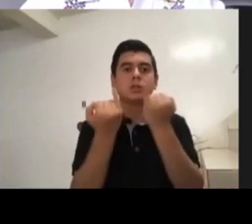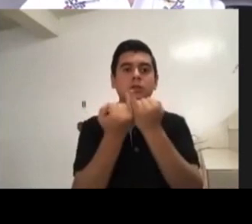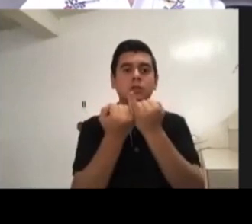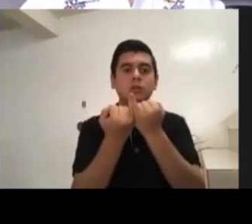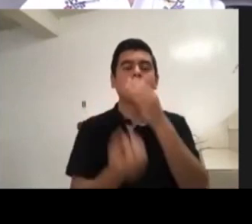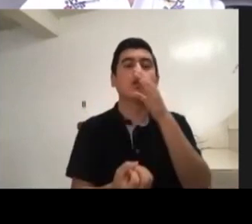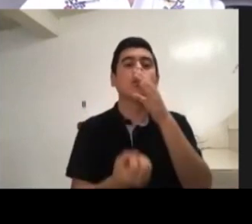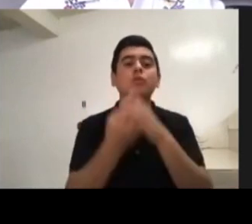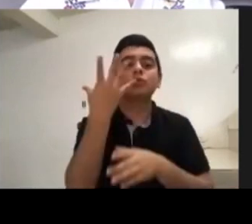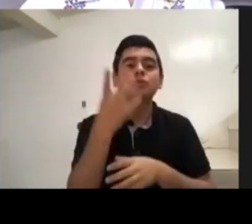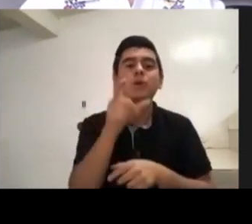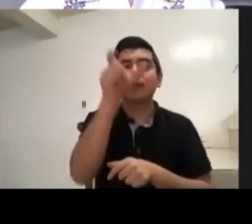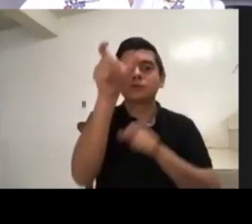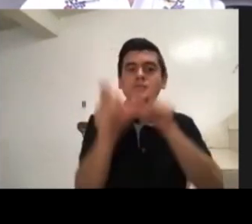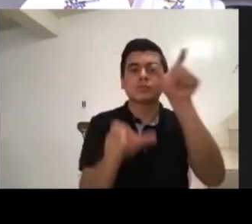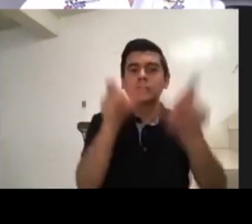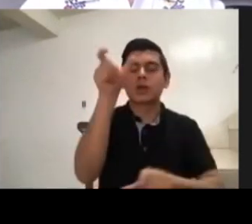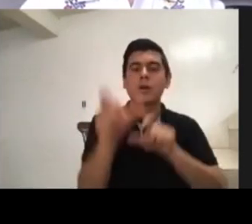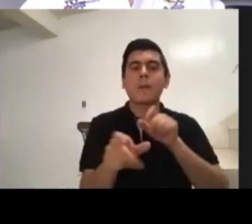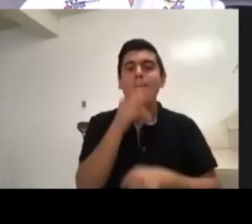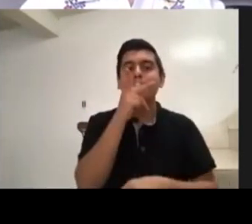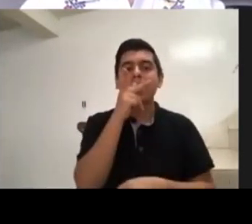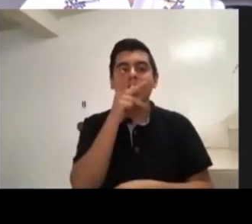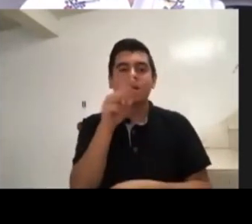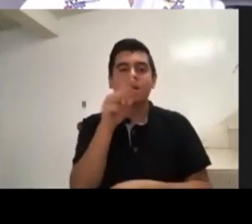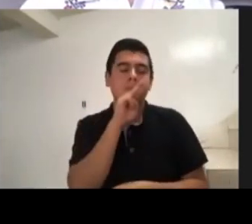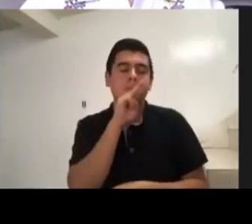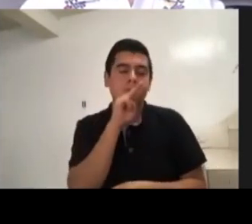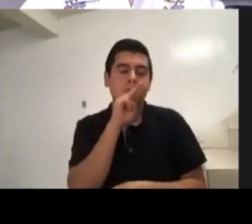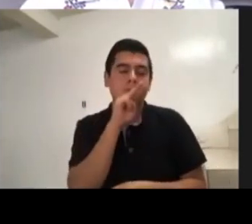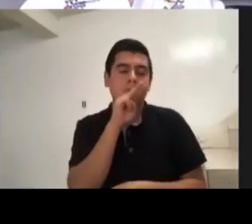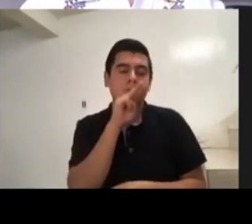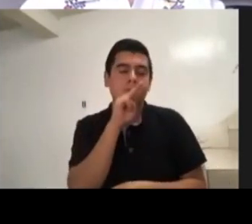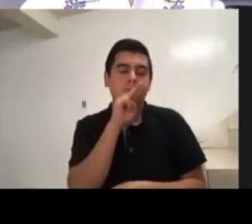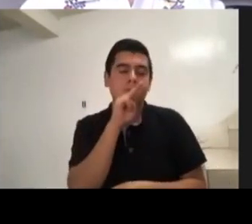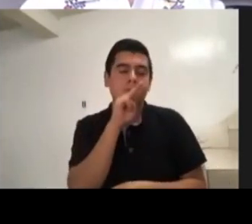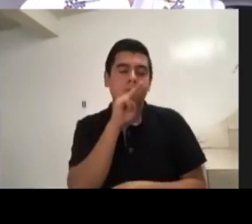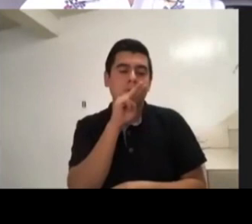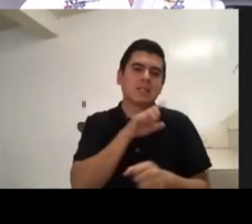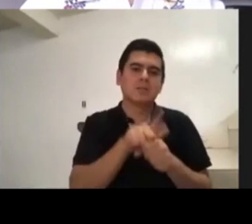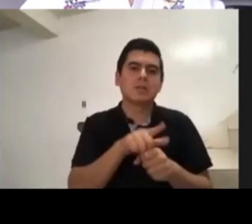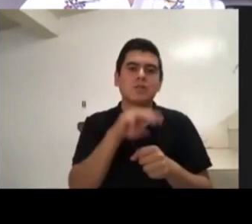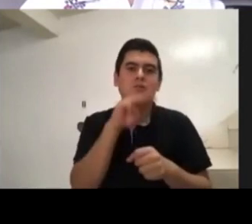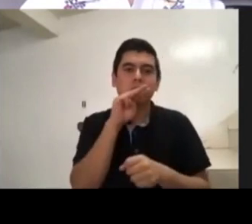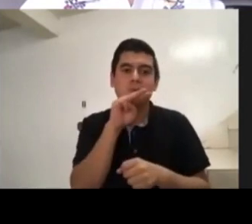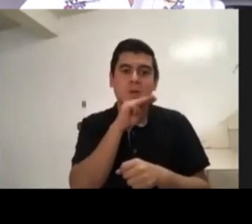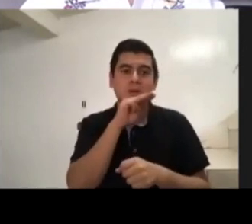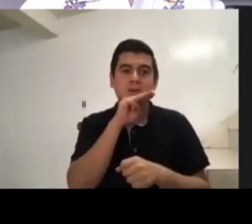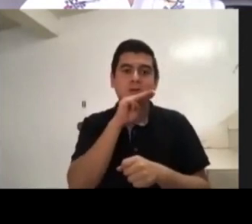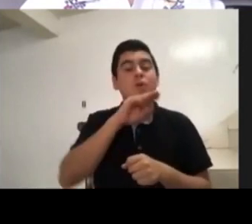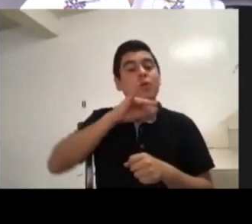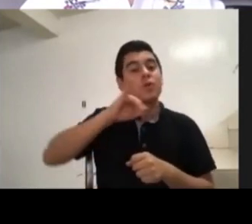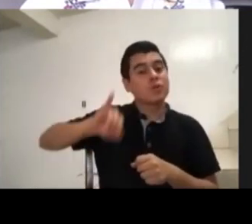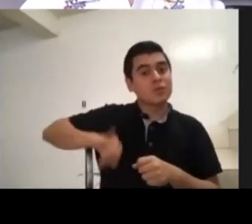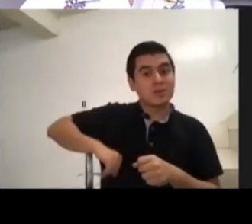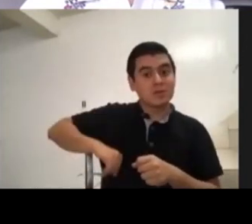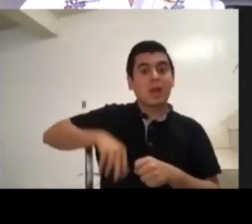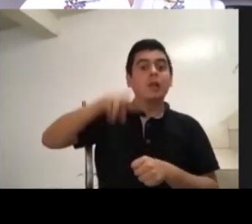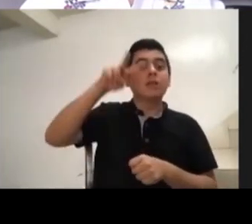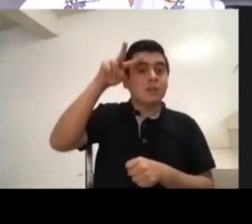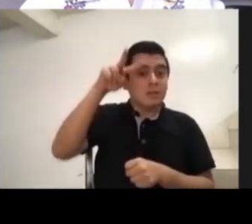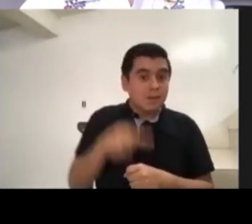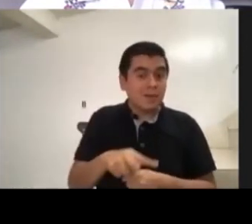familia, particularmente con las mamás, ¿eh? Un interés genuino de las familias por la educación, por recobrar